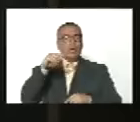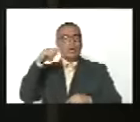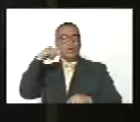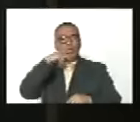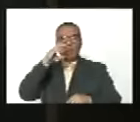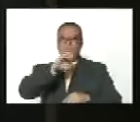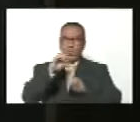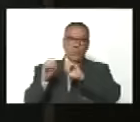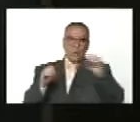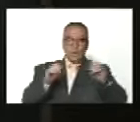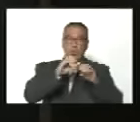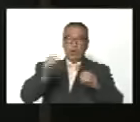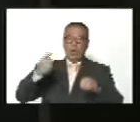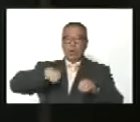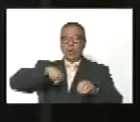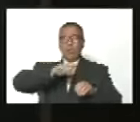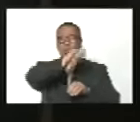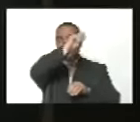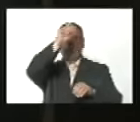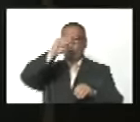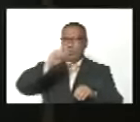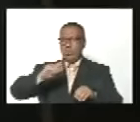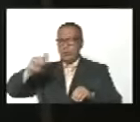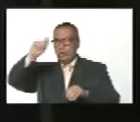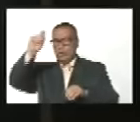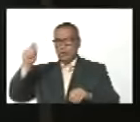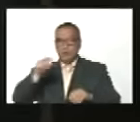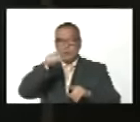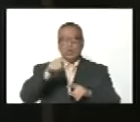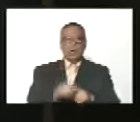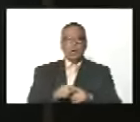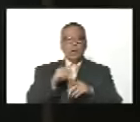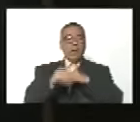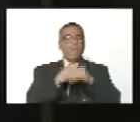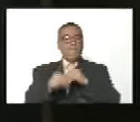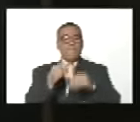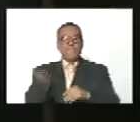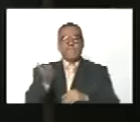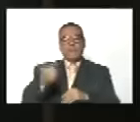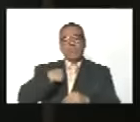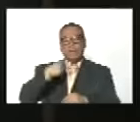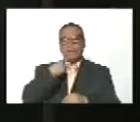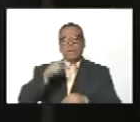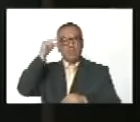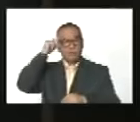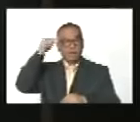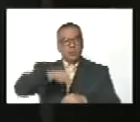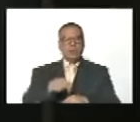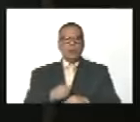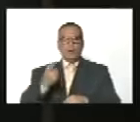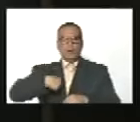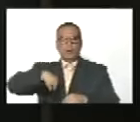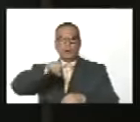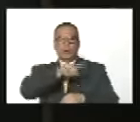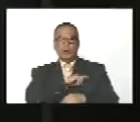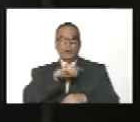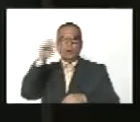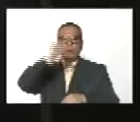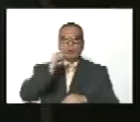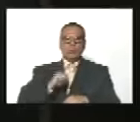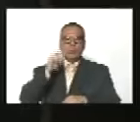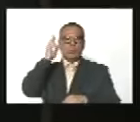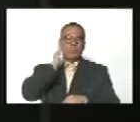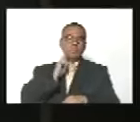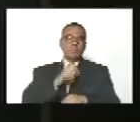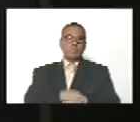oriente y occidente de nuestro mapa, conducciones entre las que cabe destacar hoy la de nuestro Simón